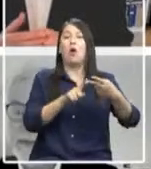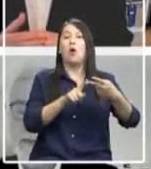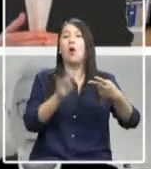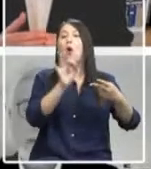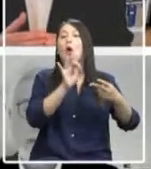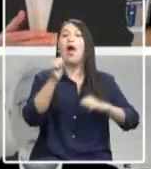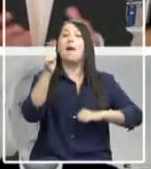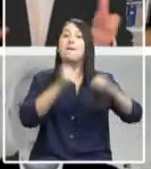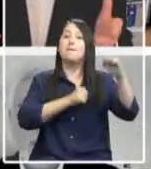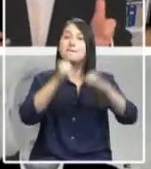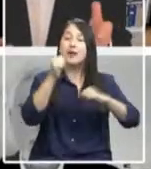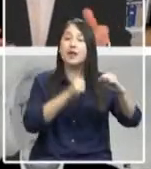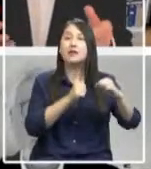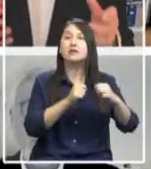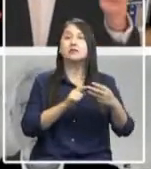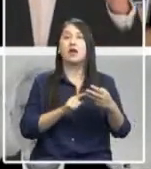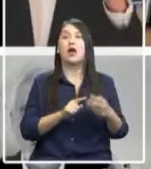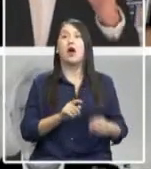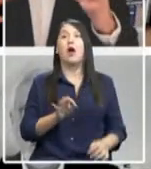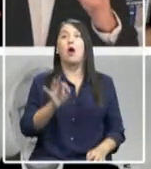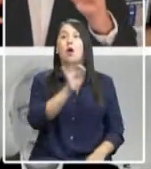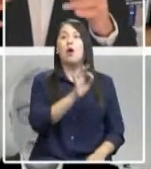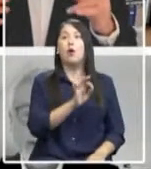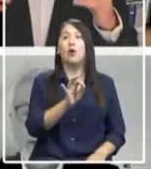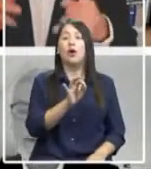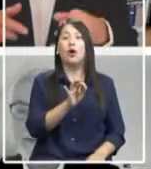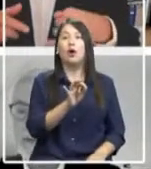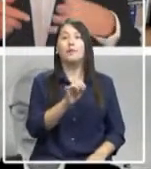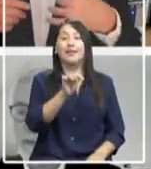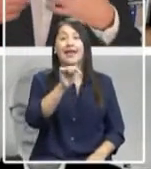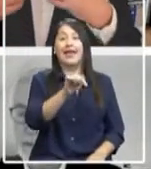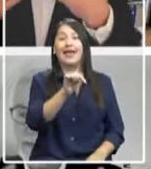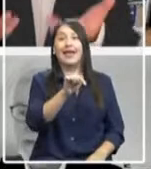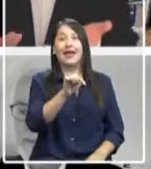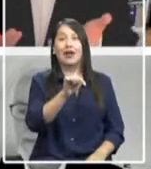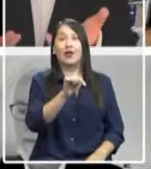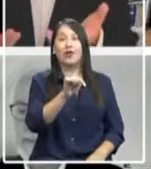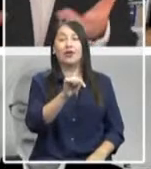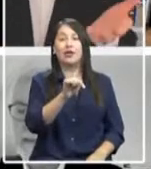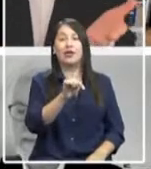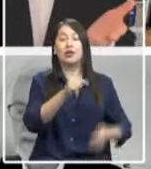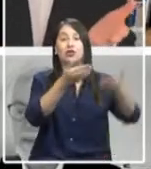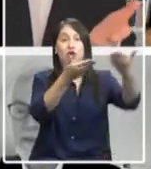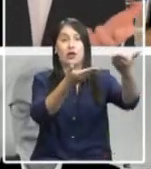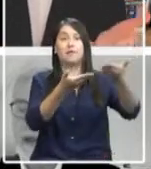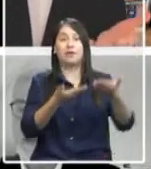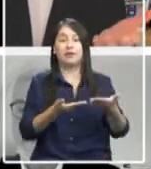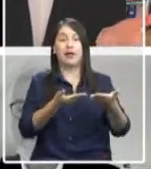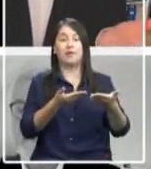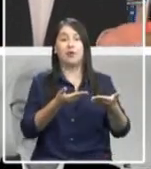una empresa o un puerto está hoy en día y nosotros lo invitamos o las